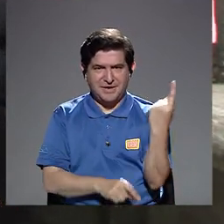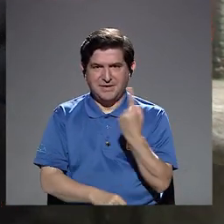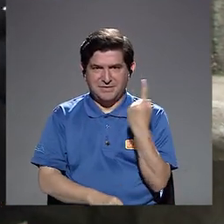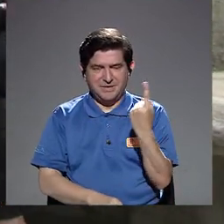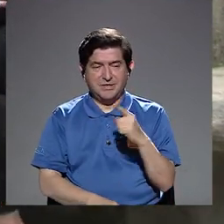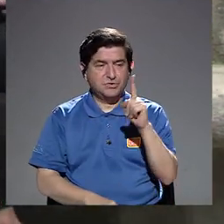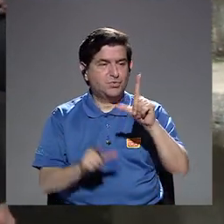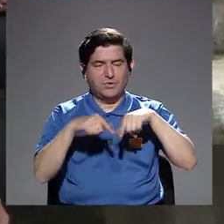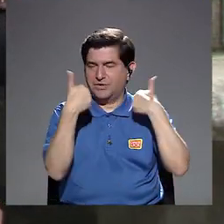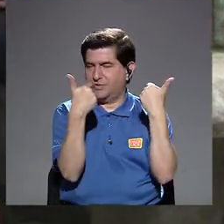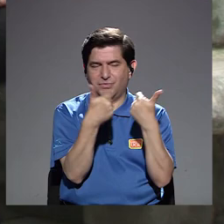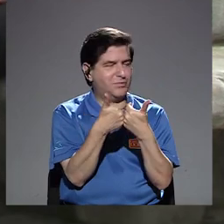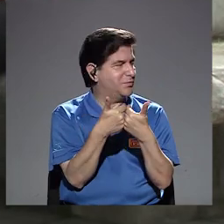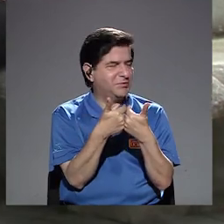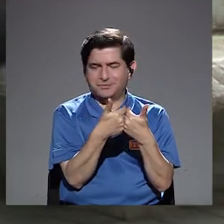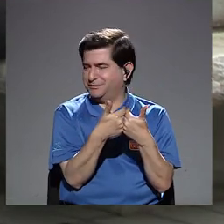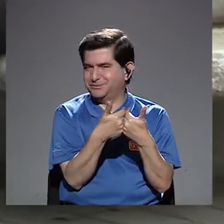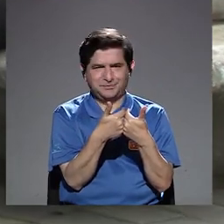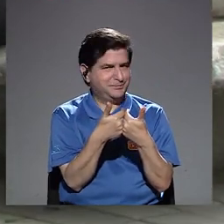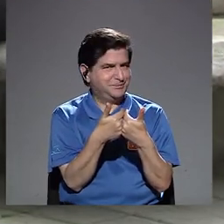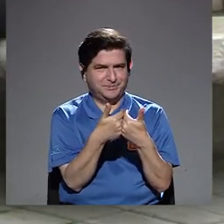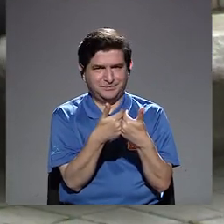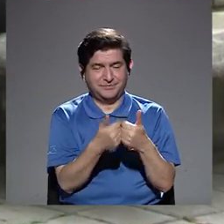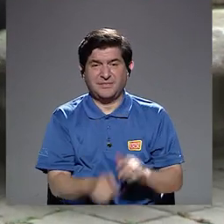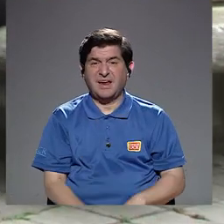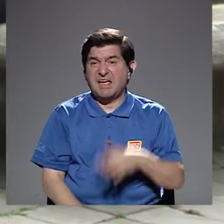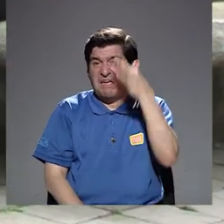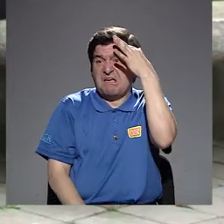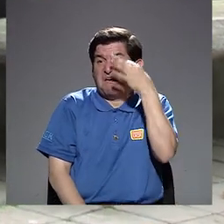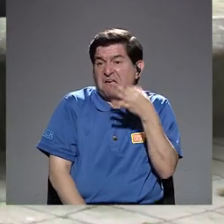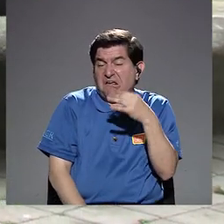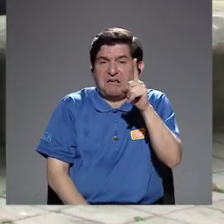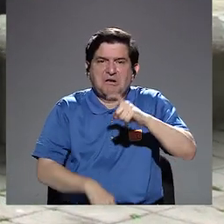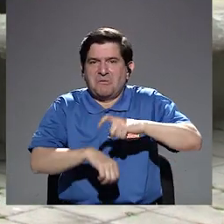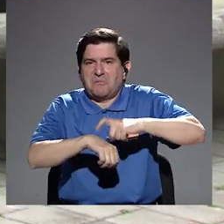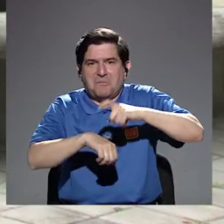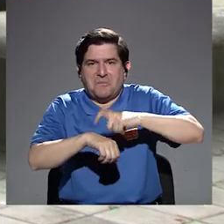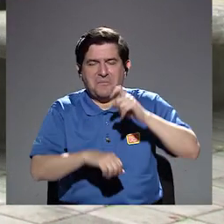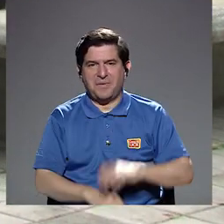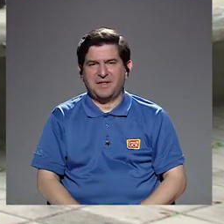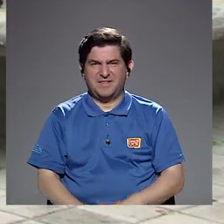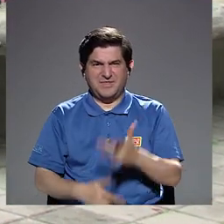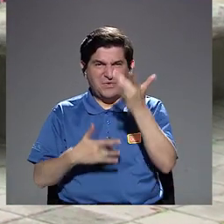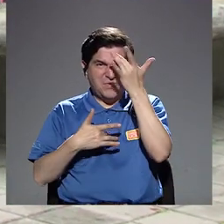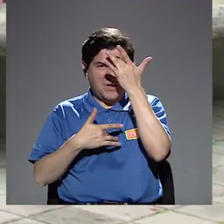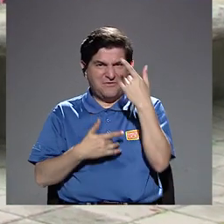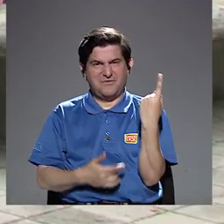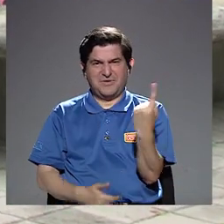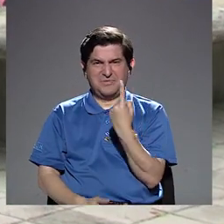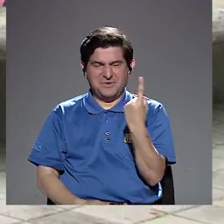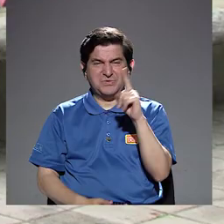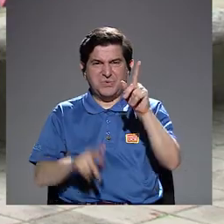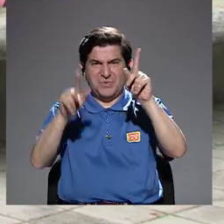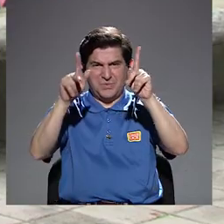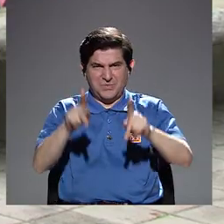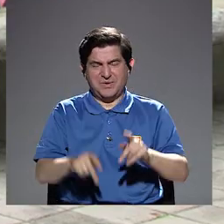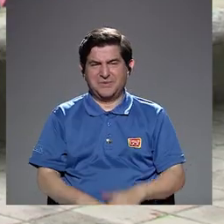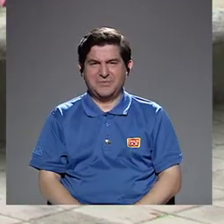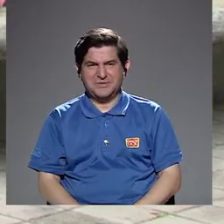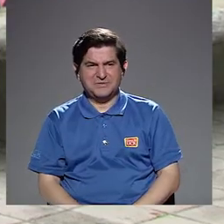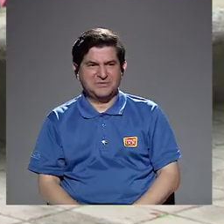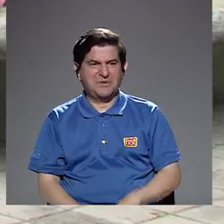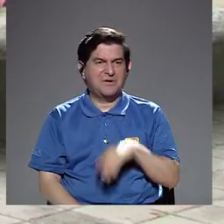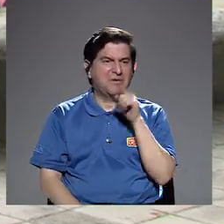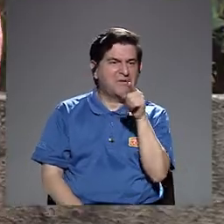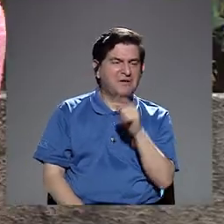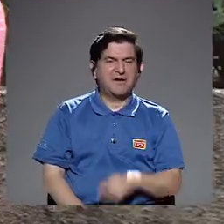va a ser solamente de ciertos grupos. No es, como se creyó en algún momento, una enfermedad que solo le va a dar a una persona que